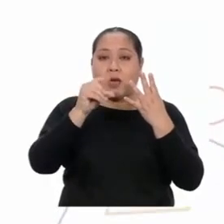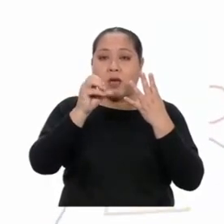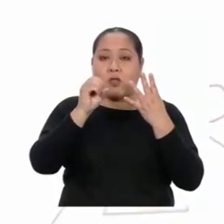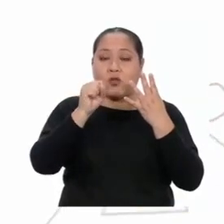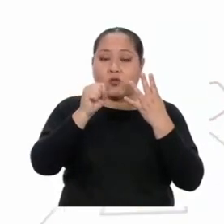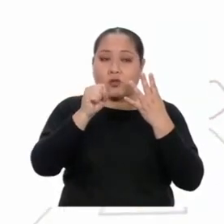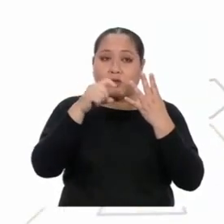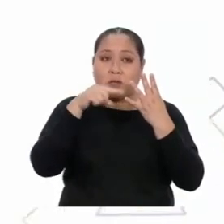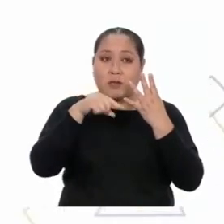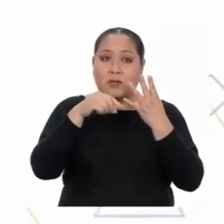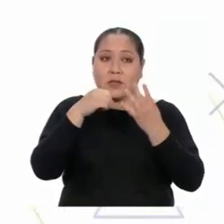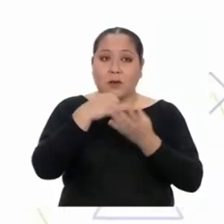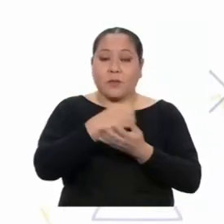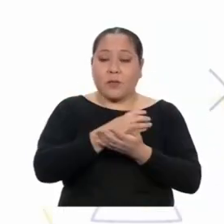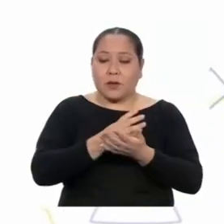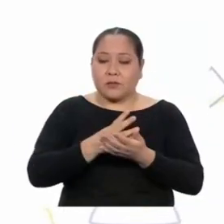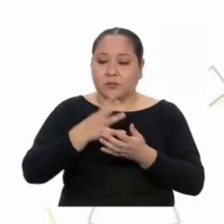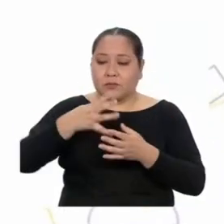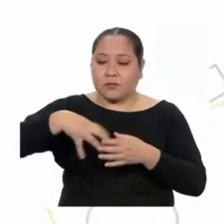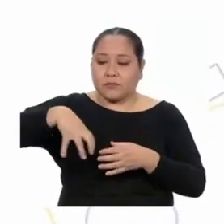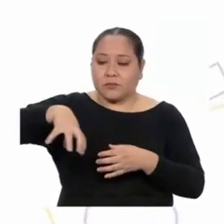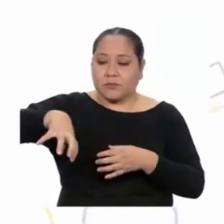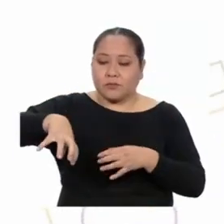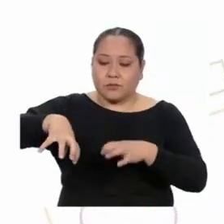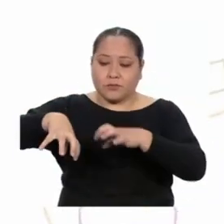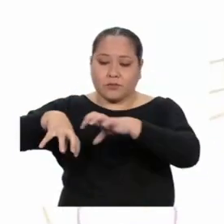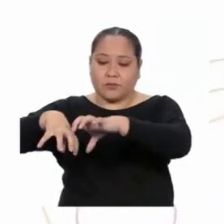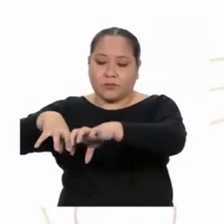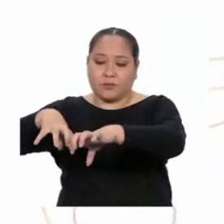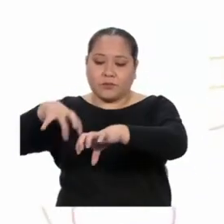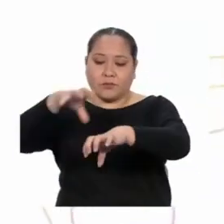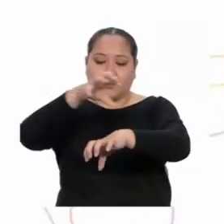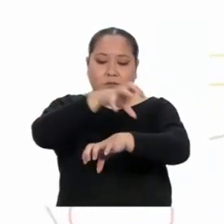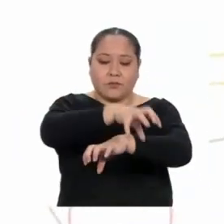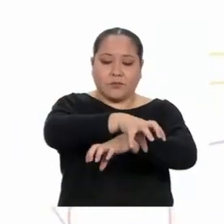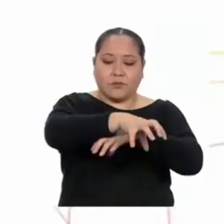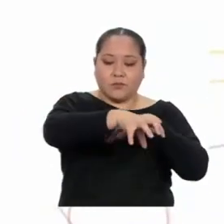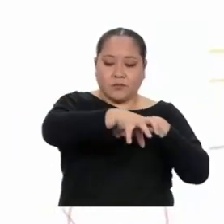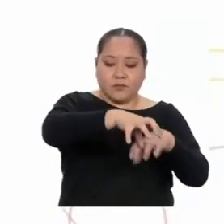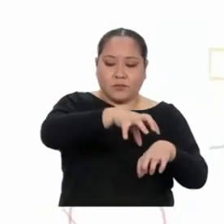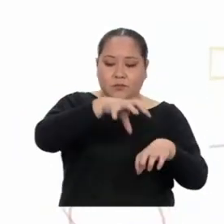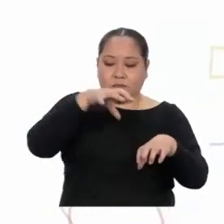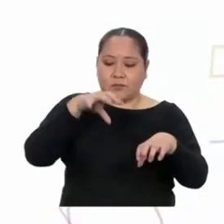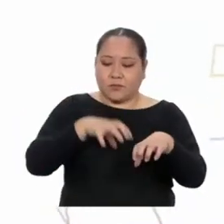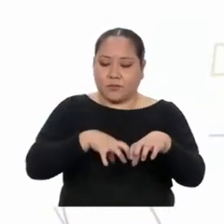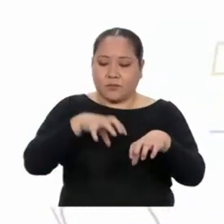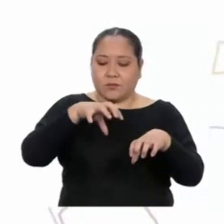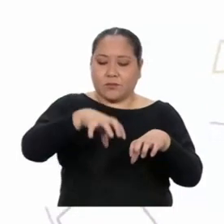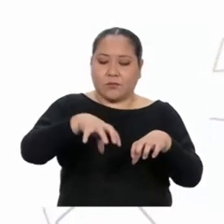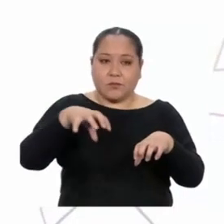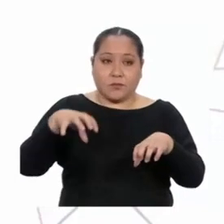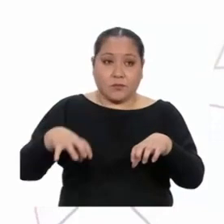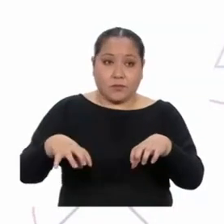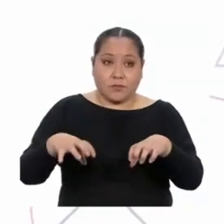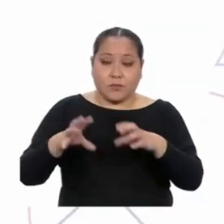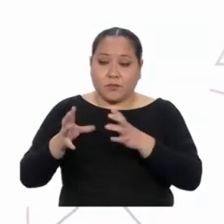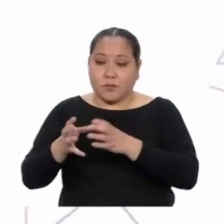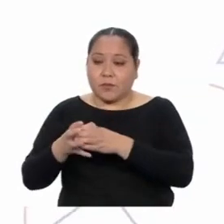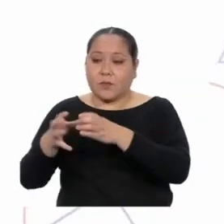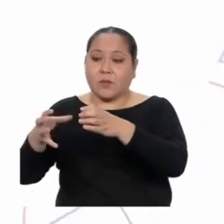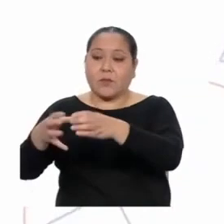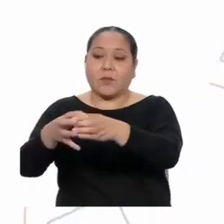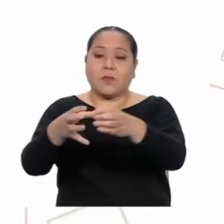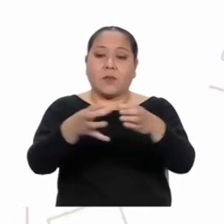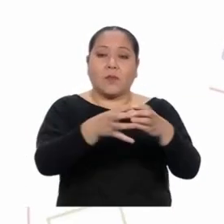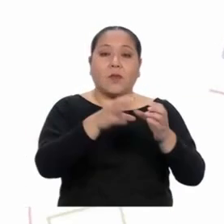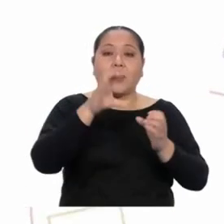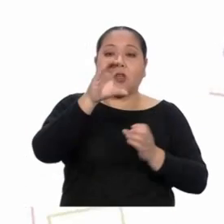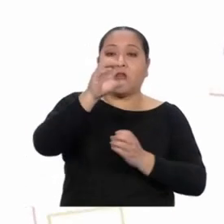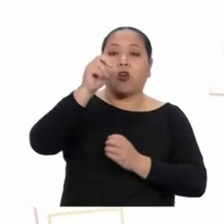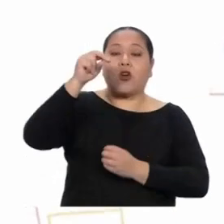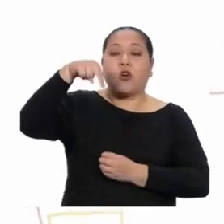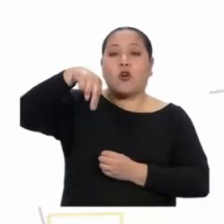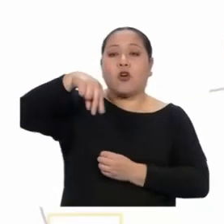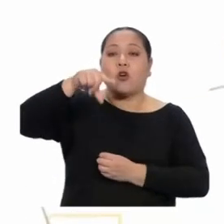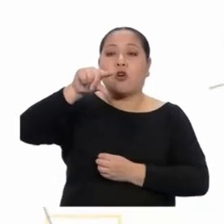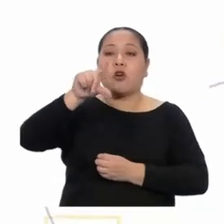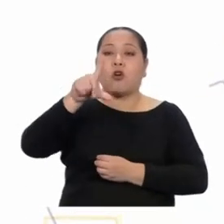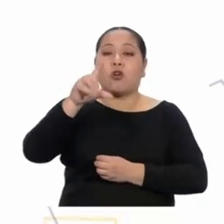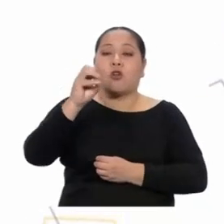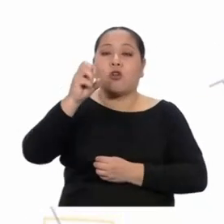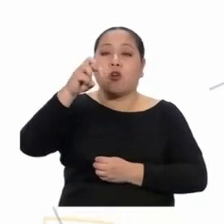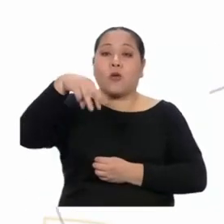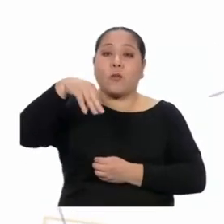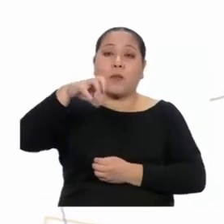muestreo, la unidad muestral es un grupo de elementos de la población a la que llamamos conglomerado.